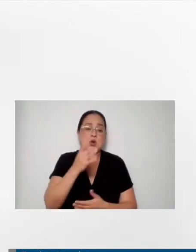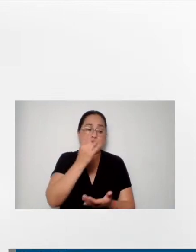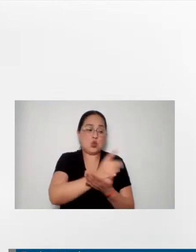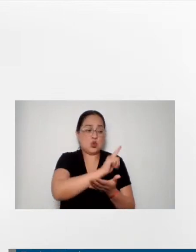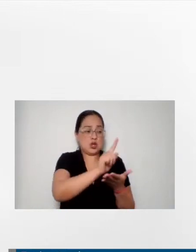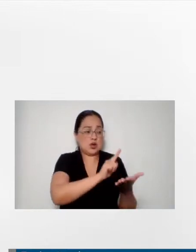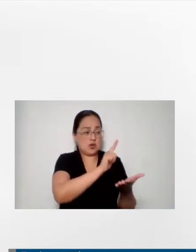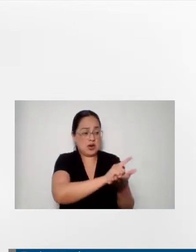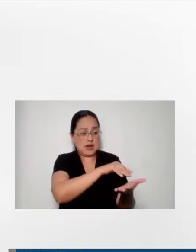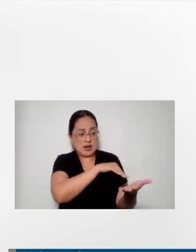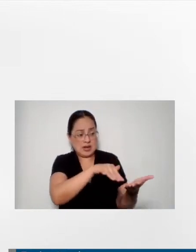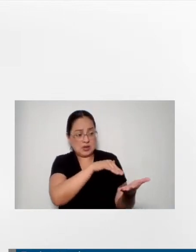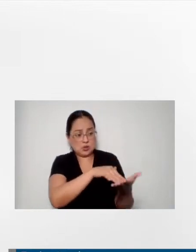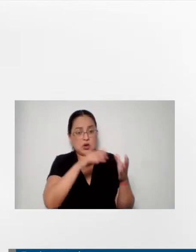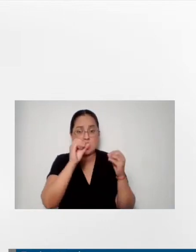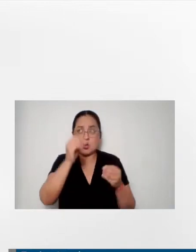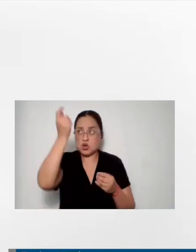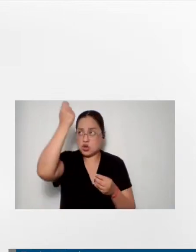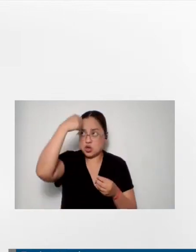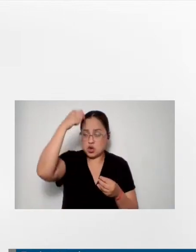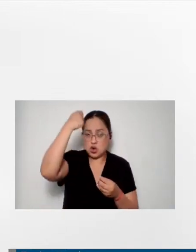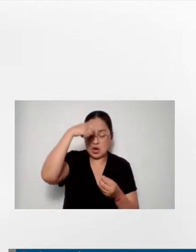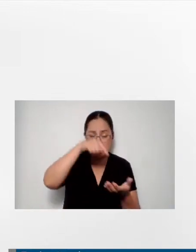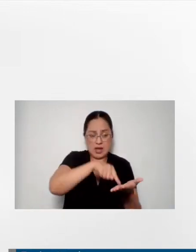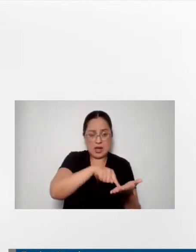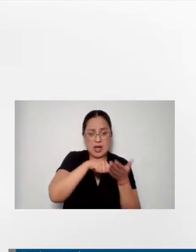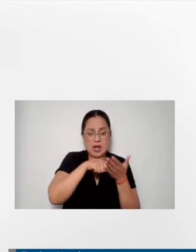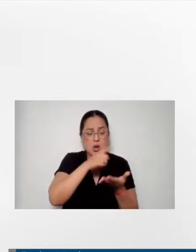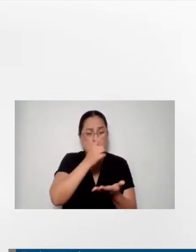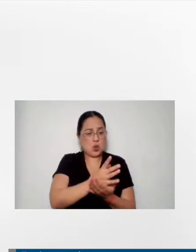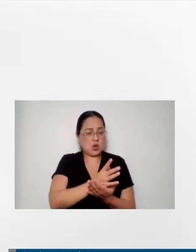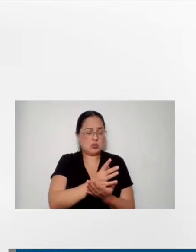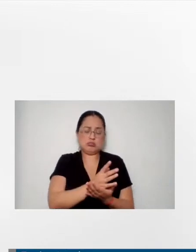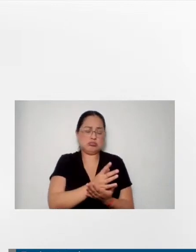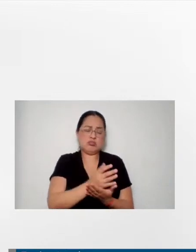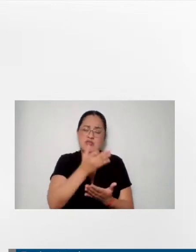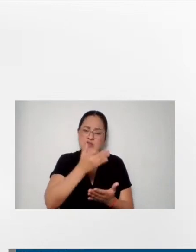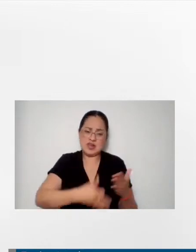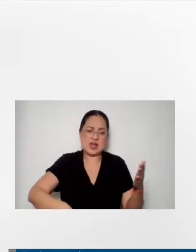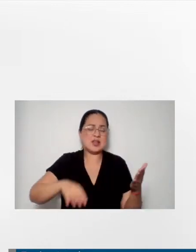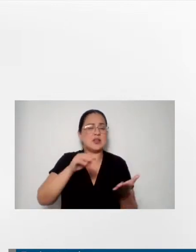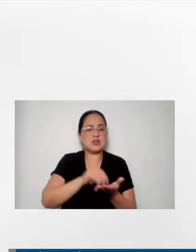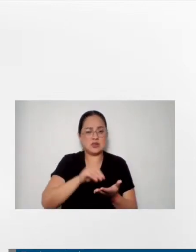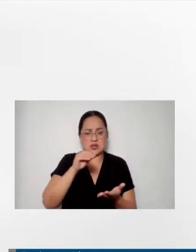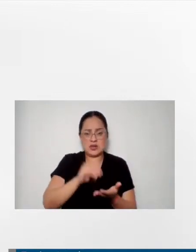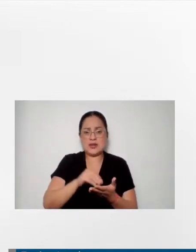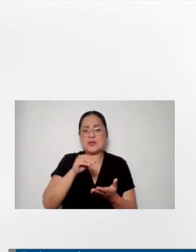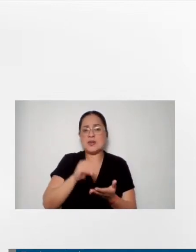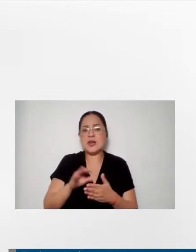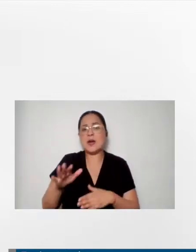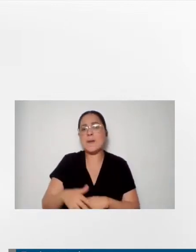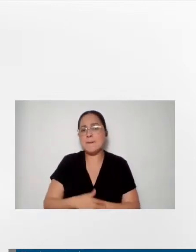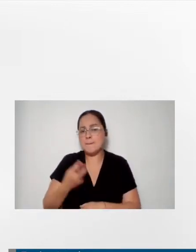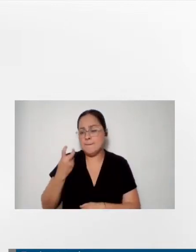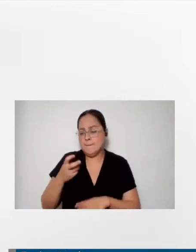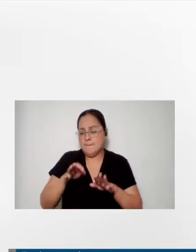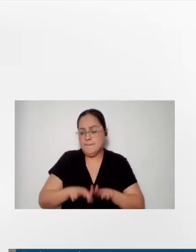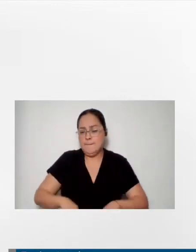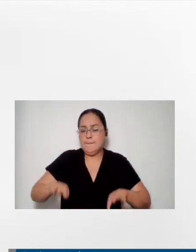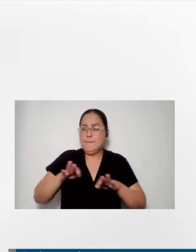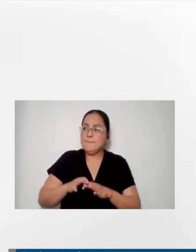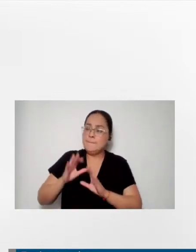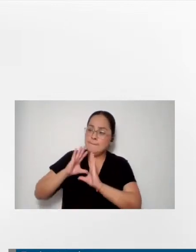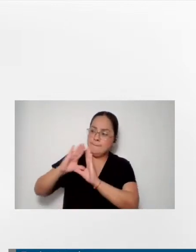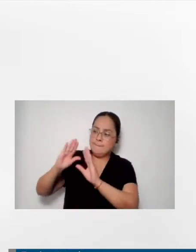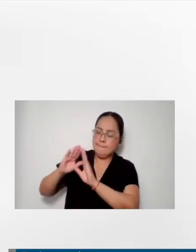la doctrina, ¿no? Les falta todo esto que es jurisprudencia y que también es norma jurídica, y creo que eso hay que transmitirlo, y más